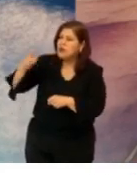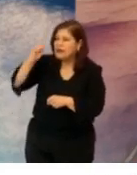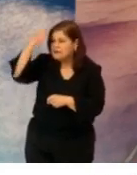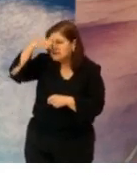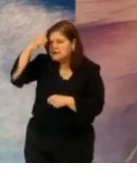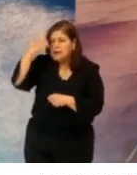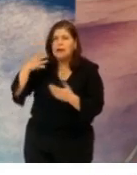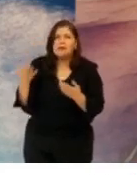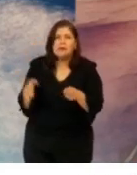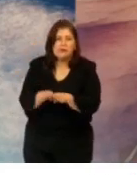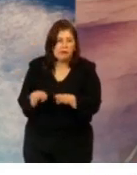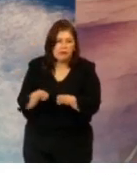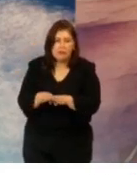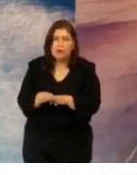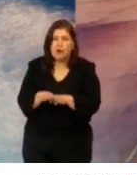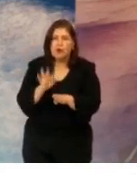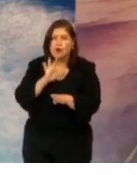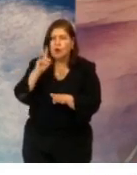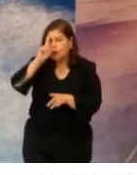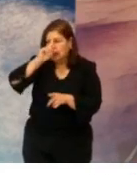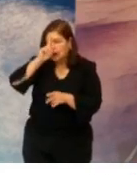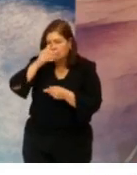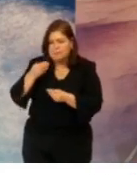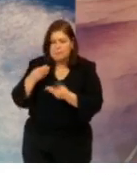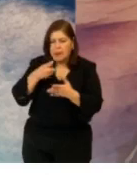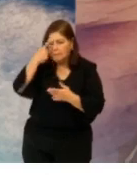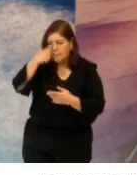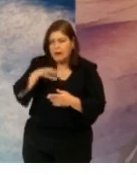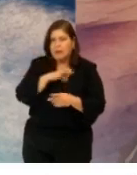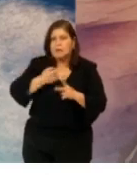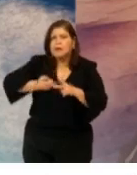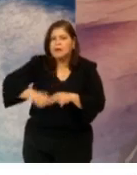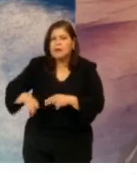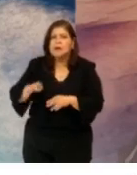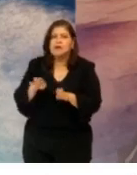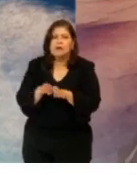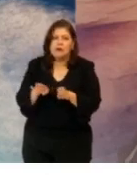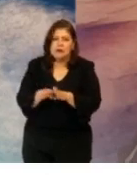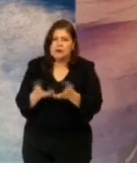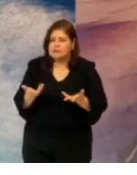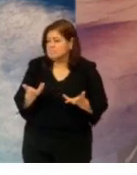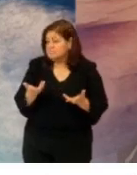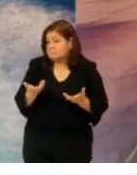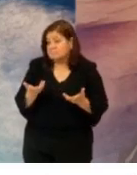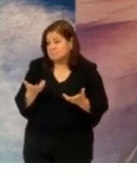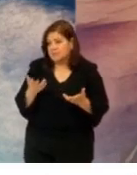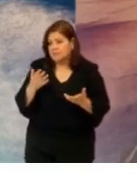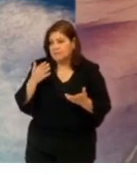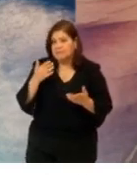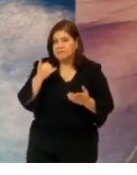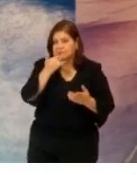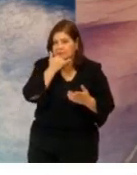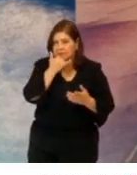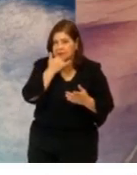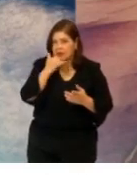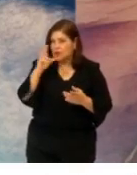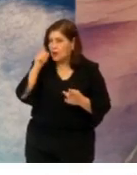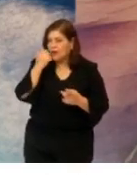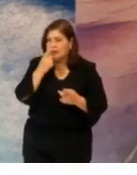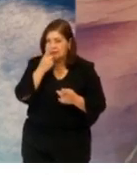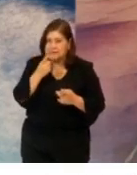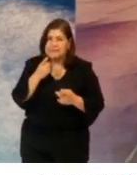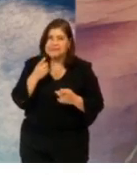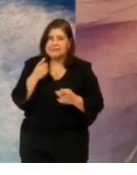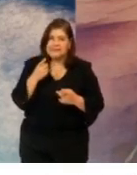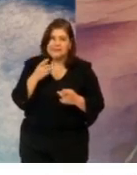experiencia, ¿qué acción recomendaría para comenzar, ¿no? Es cuestión, y perdón, esto no quiero que se malinterprete, se